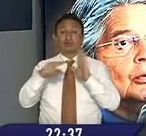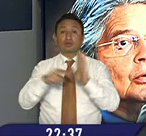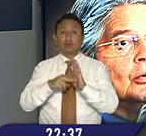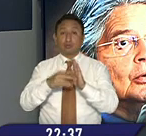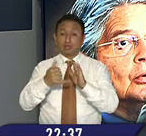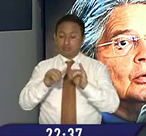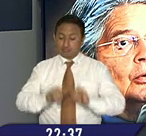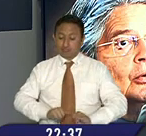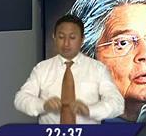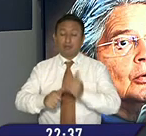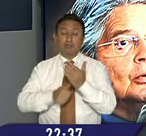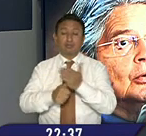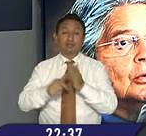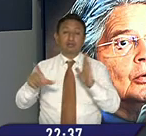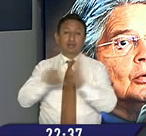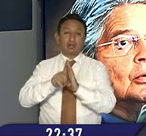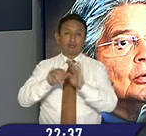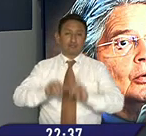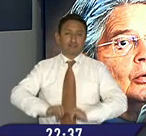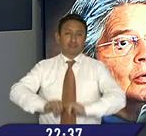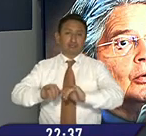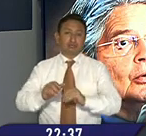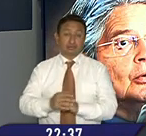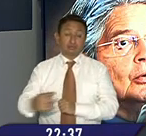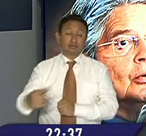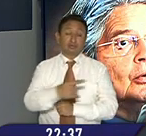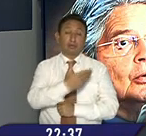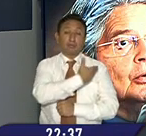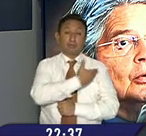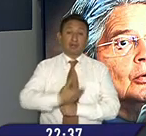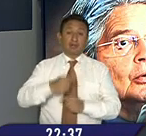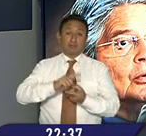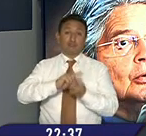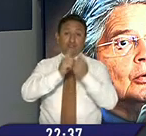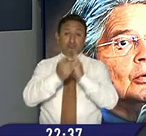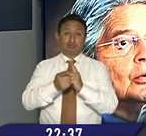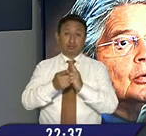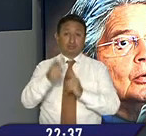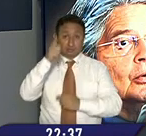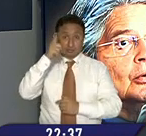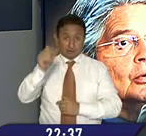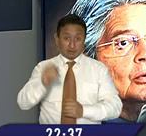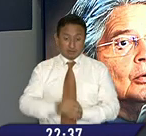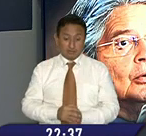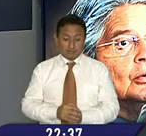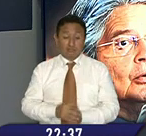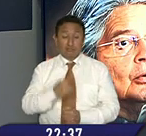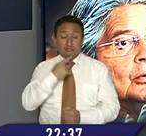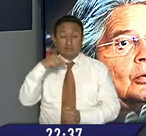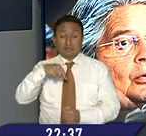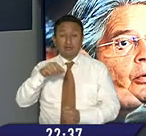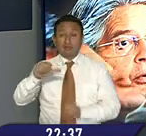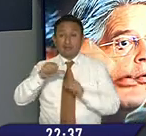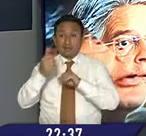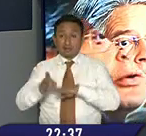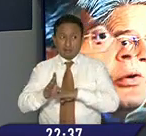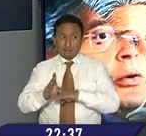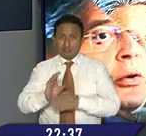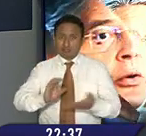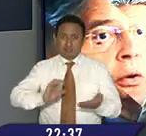en vigencia por el Ministerio de la Ley con las modificaciones del presidente Guillermo Lasso, que fueron rechazadas